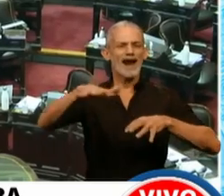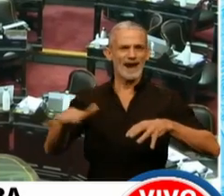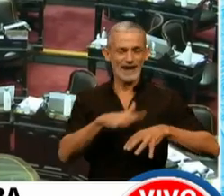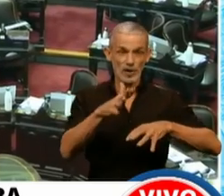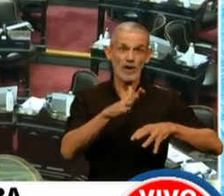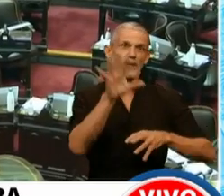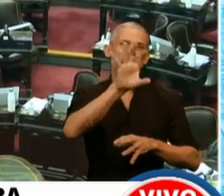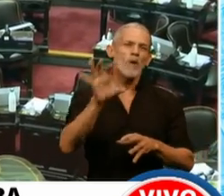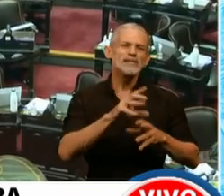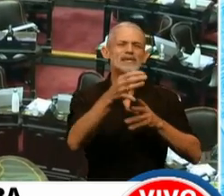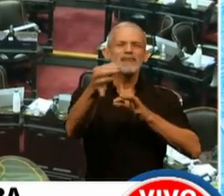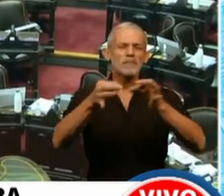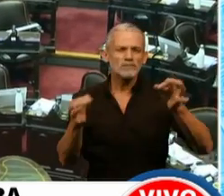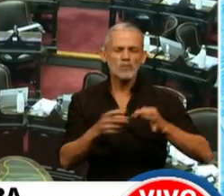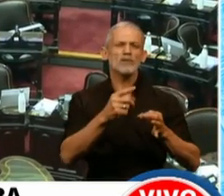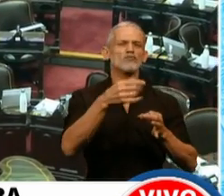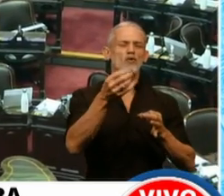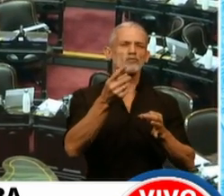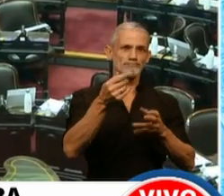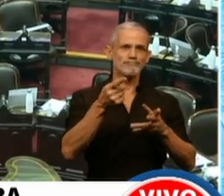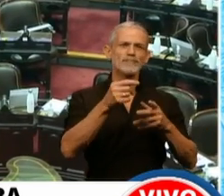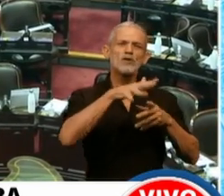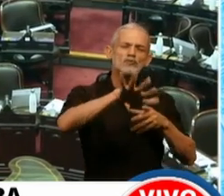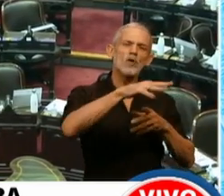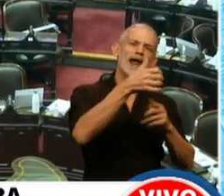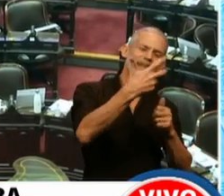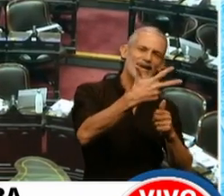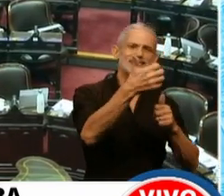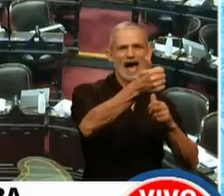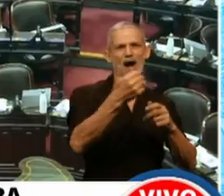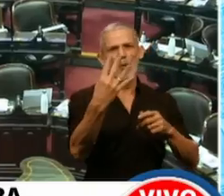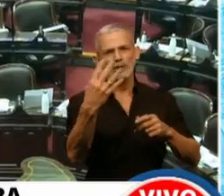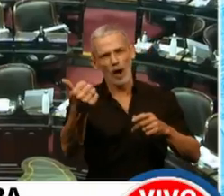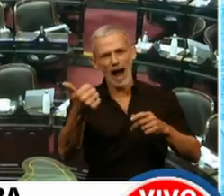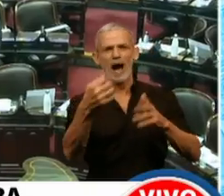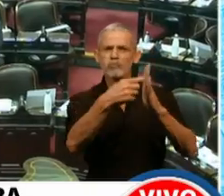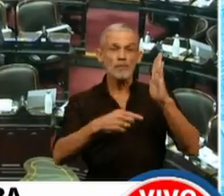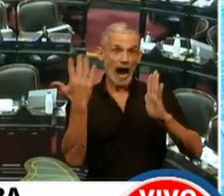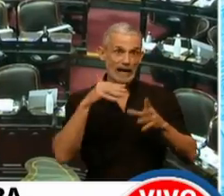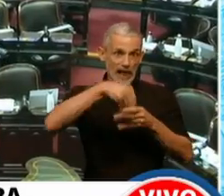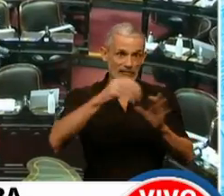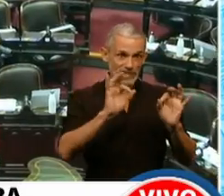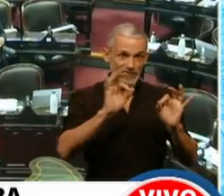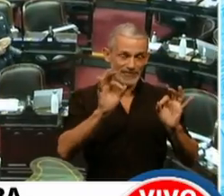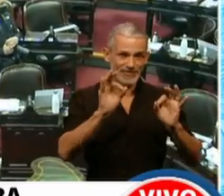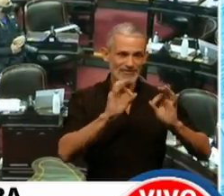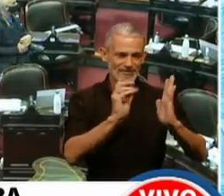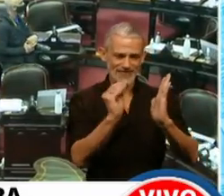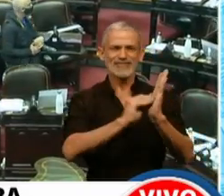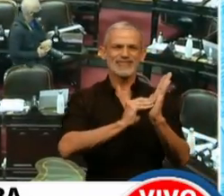provincias departamentos y localidades de la subzona 3a 4a etcétera que no estaban incorporadas al régimen vigente